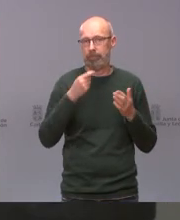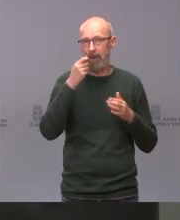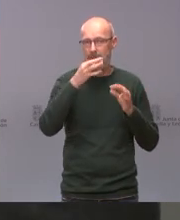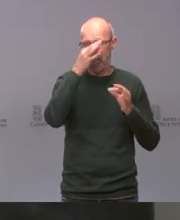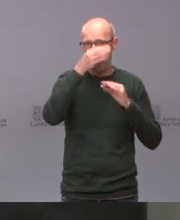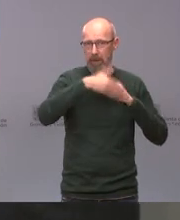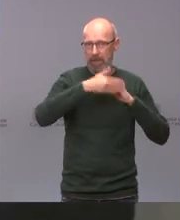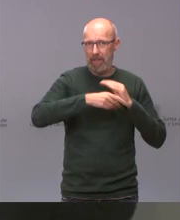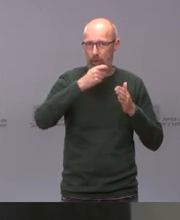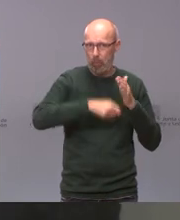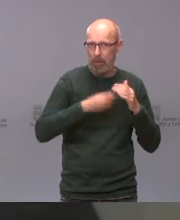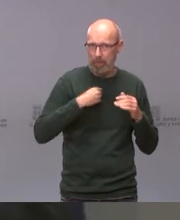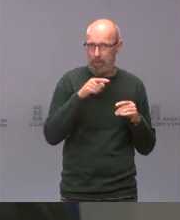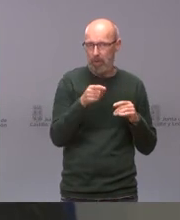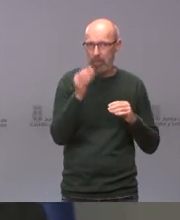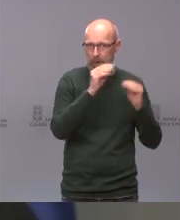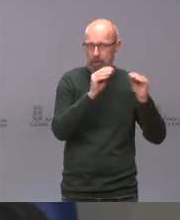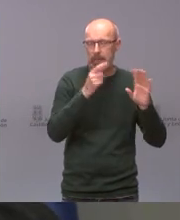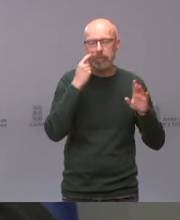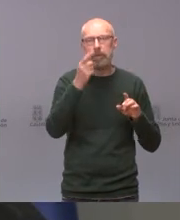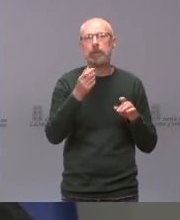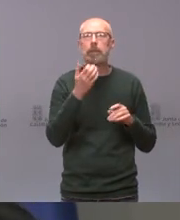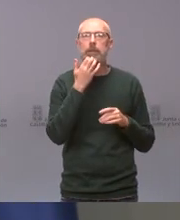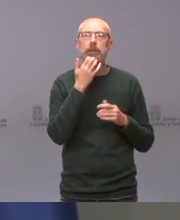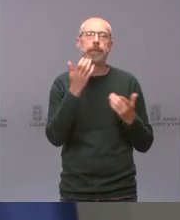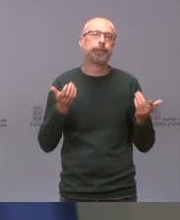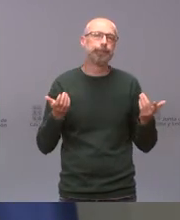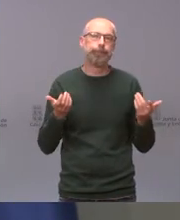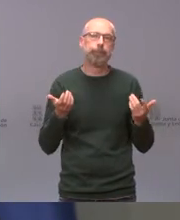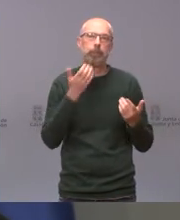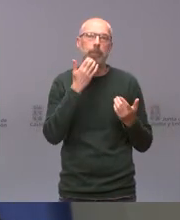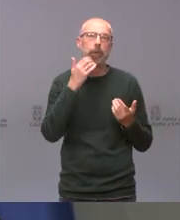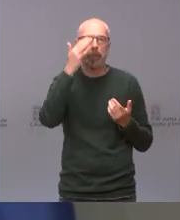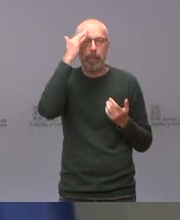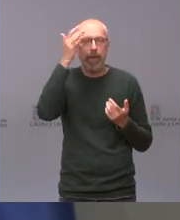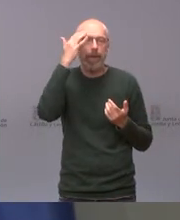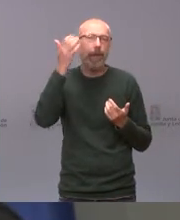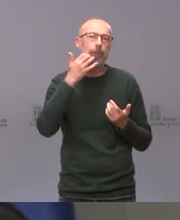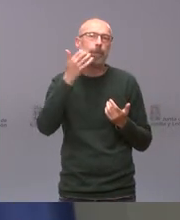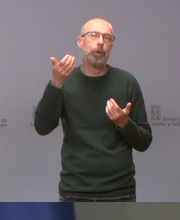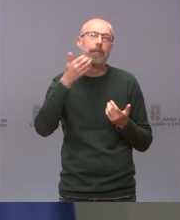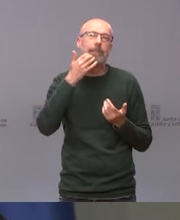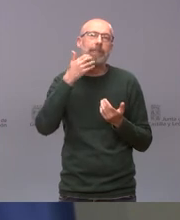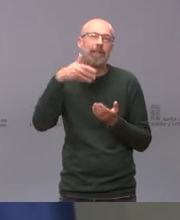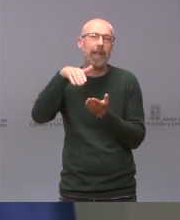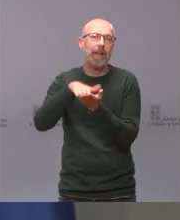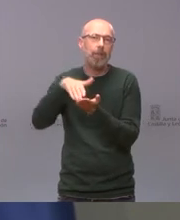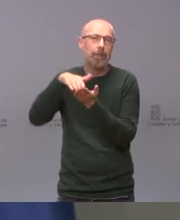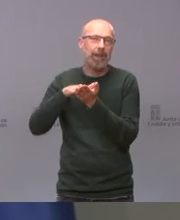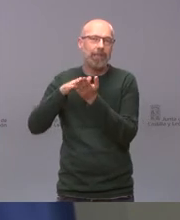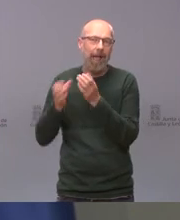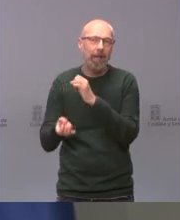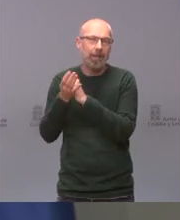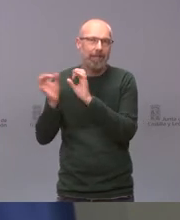hubiera existido la imprenta holandesa, alemana, inglesa. He dicho la imprenta.